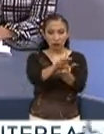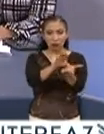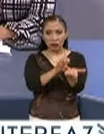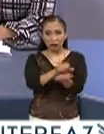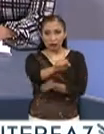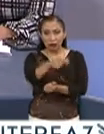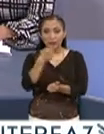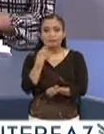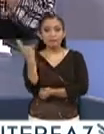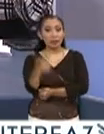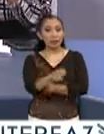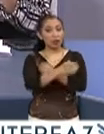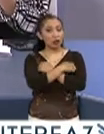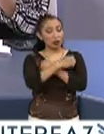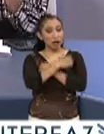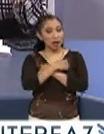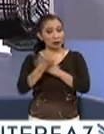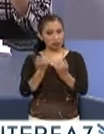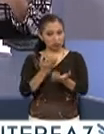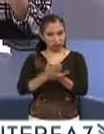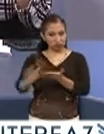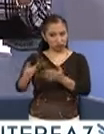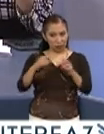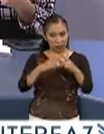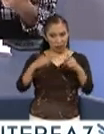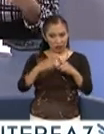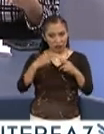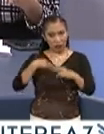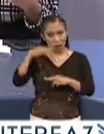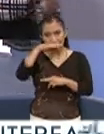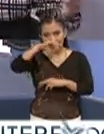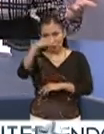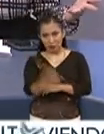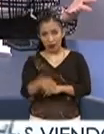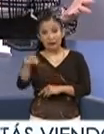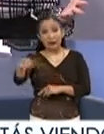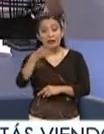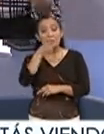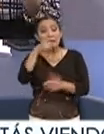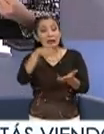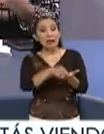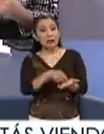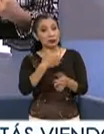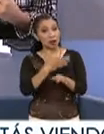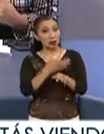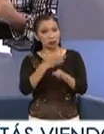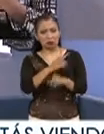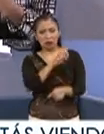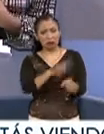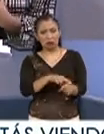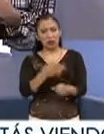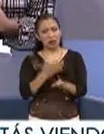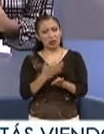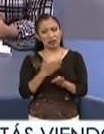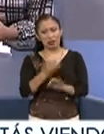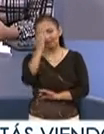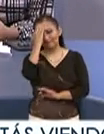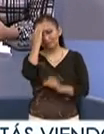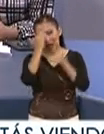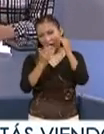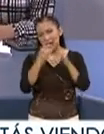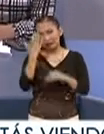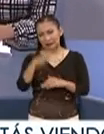constitucional el precepto de la educación laica, obligatoria y gratuita, aquel precepto que nos es tan natural y tan conocido